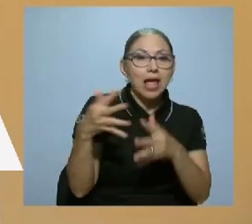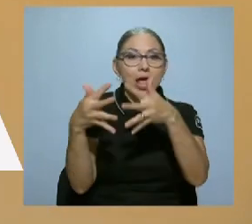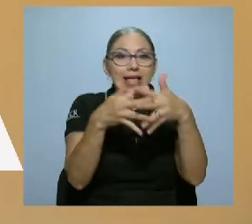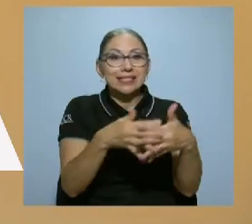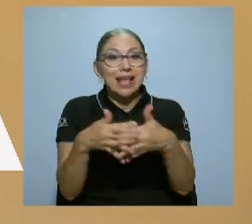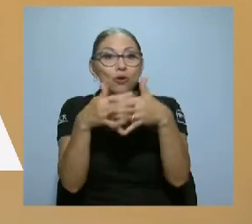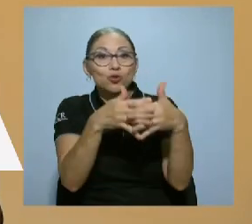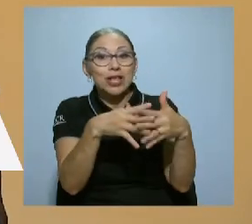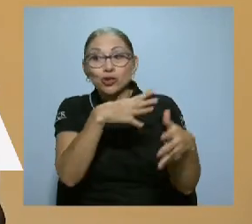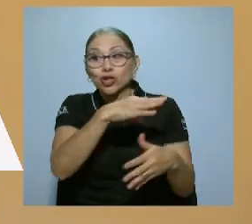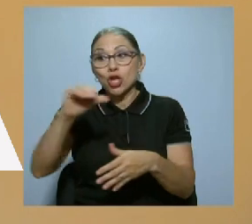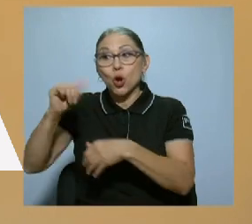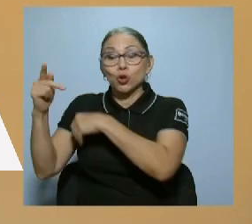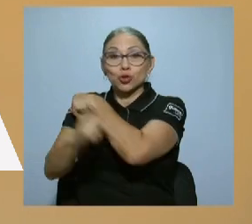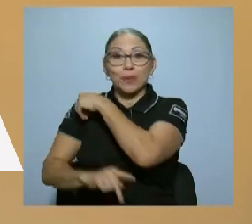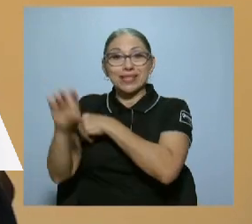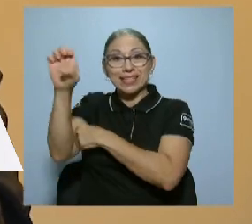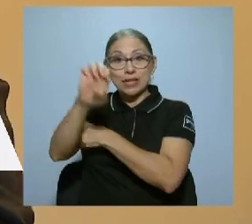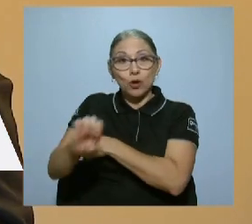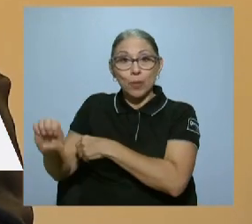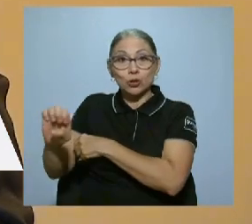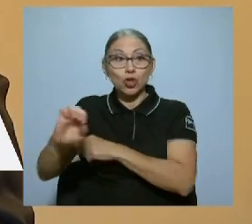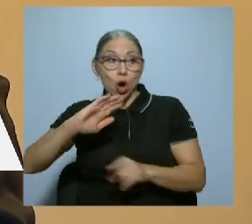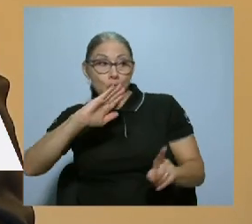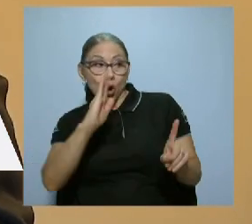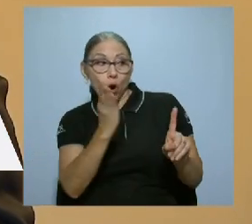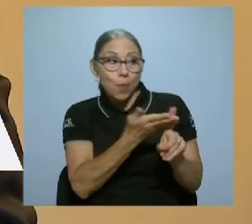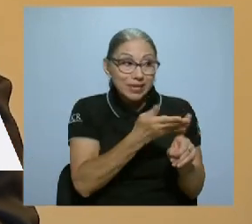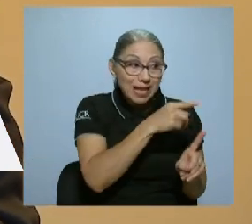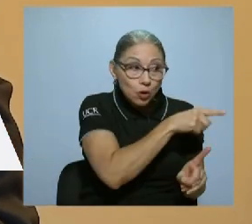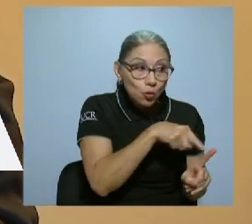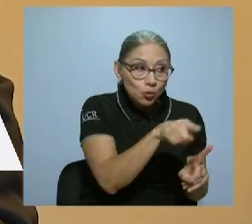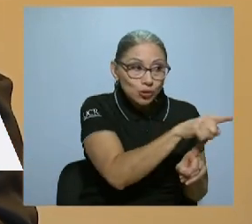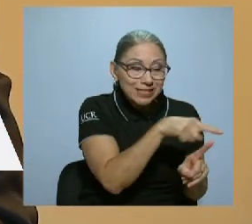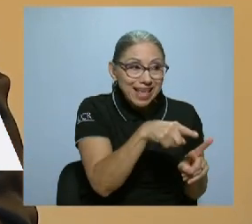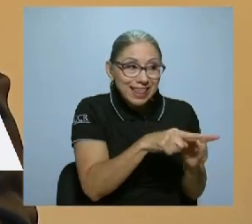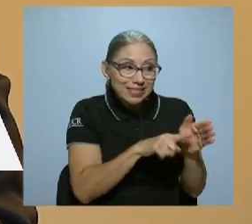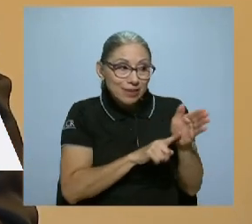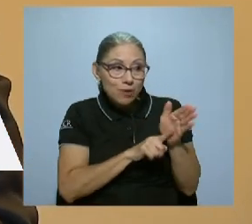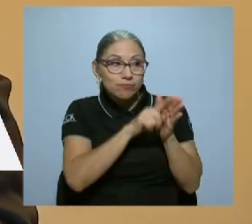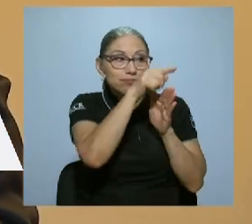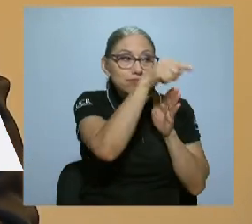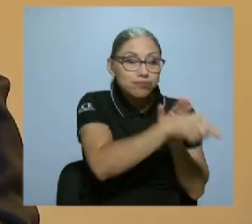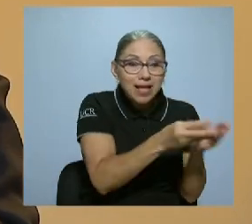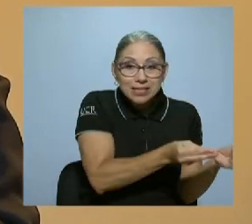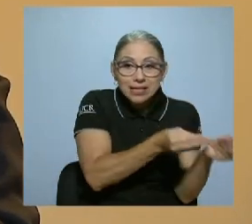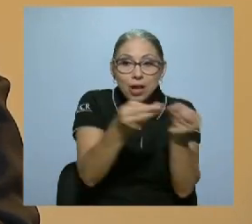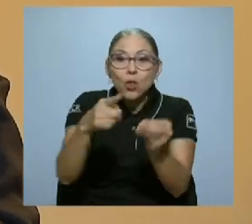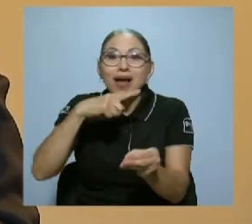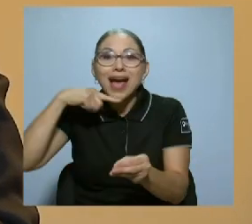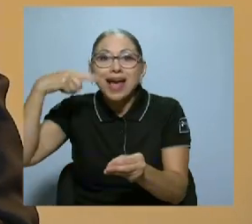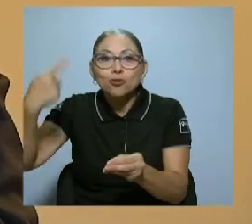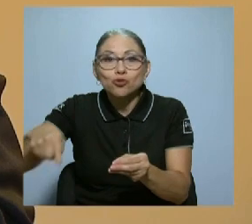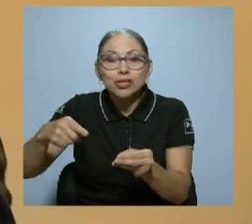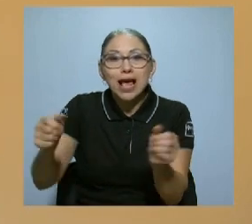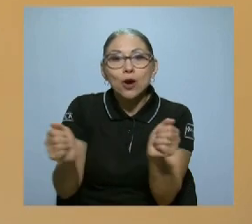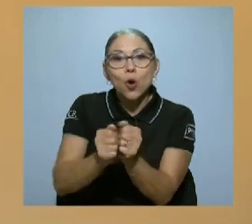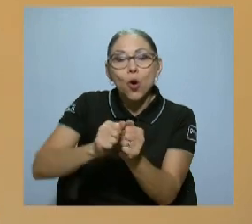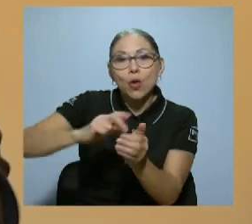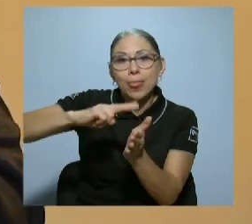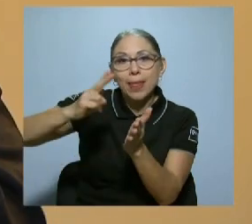europeas que si entregaba a Rusia el arsenal nuclear mediante el Tratado de Budapest,